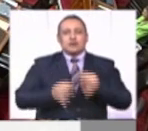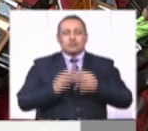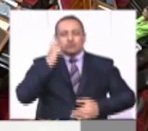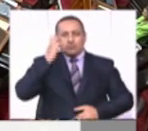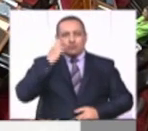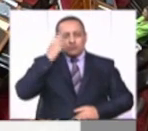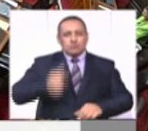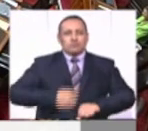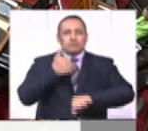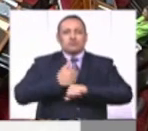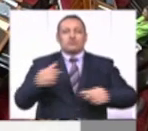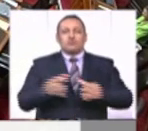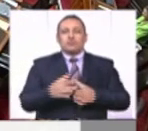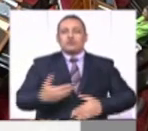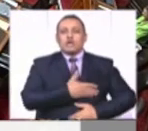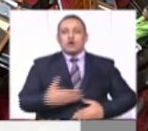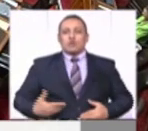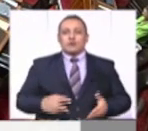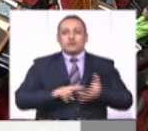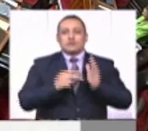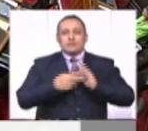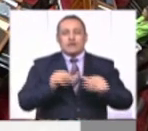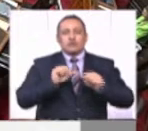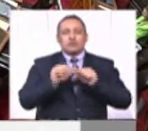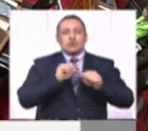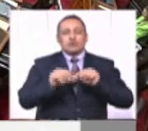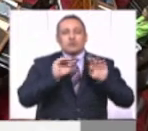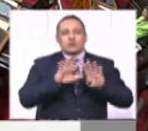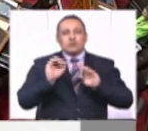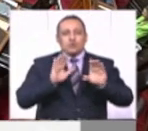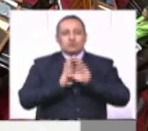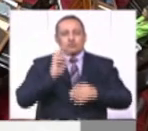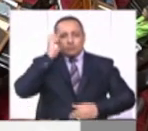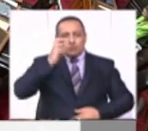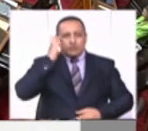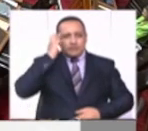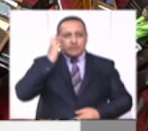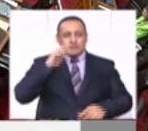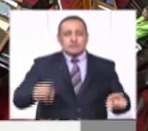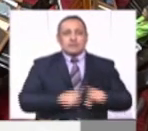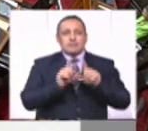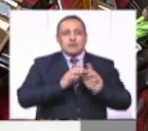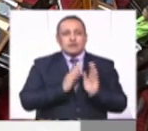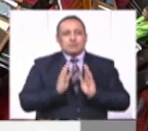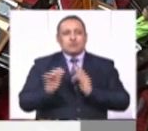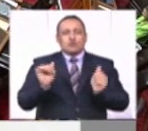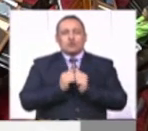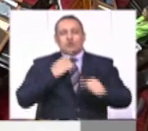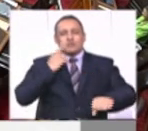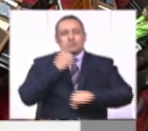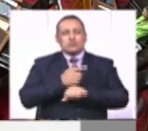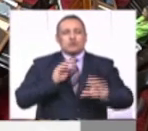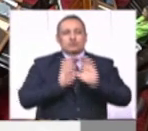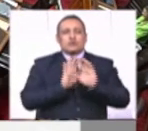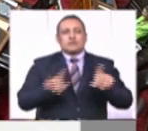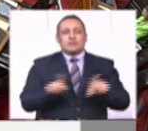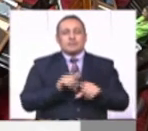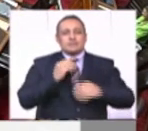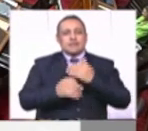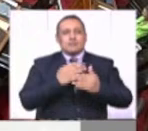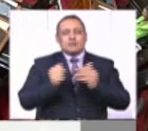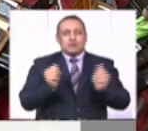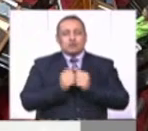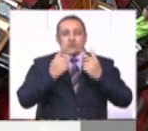Los Altos funcionarios del estado comprendidos en el artículo 99 de la constitución política el procedimiento de acusación constitucional se desarrolla